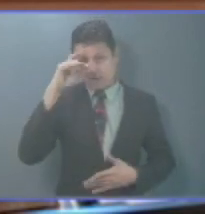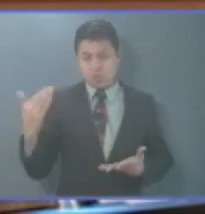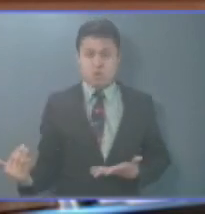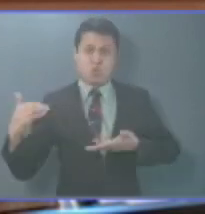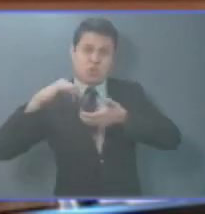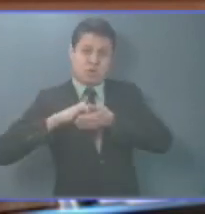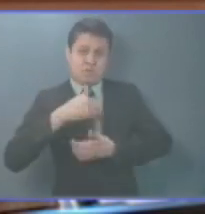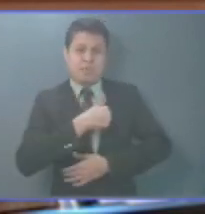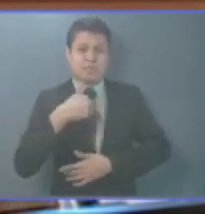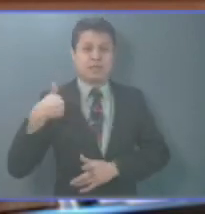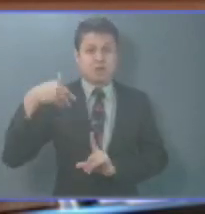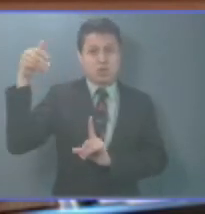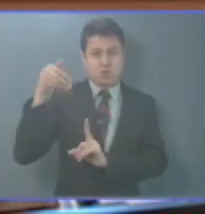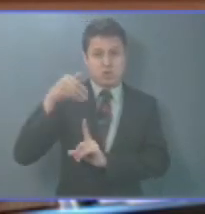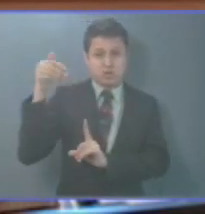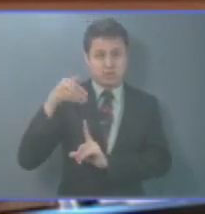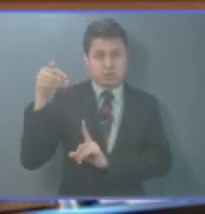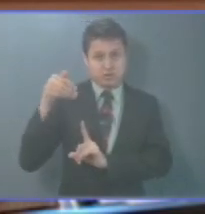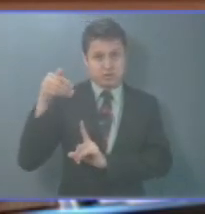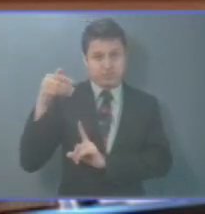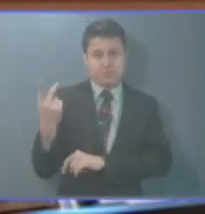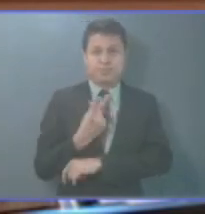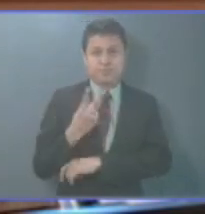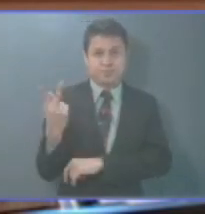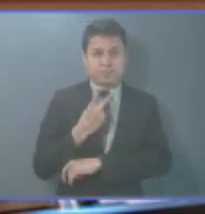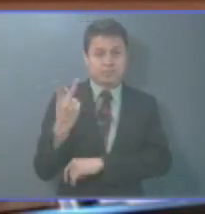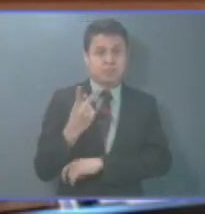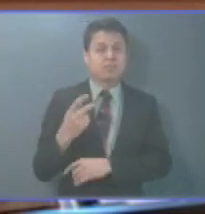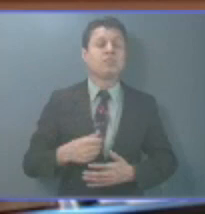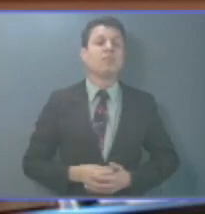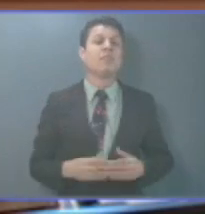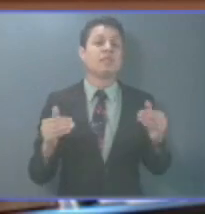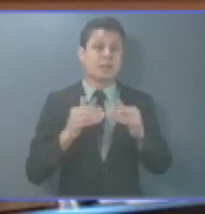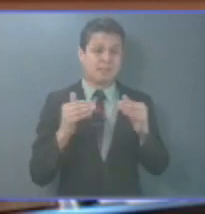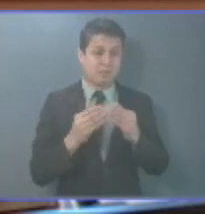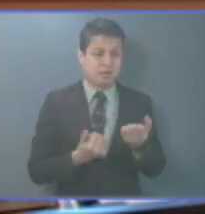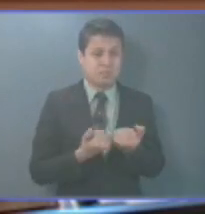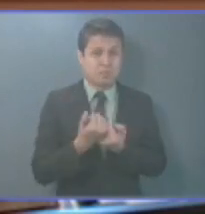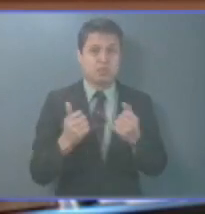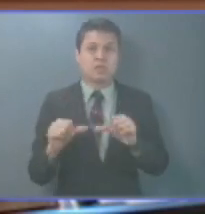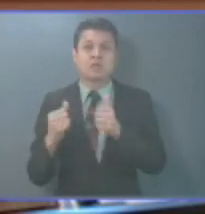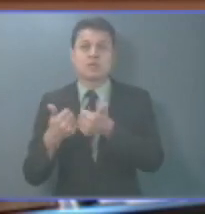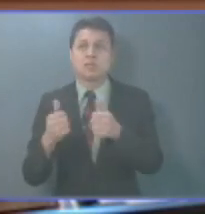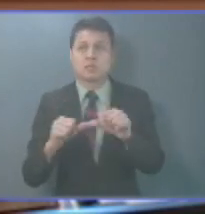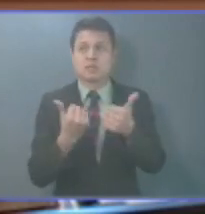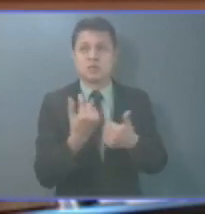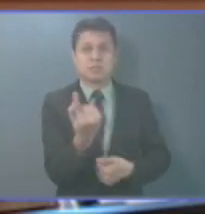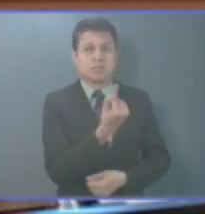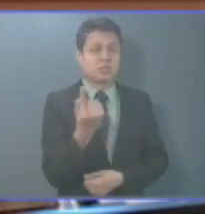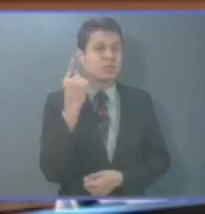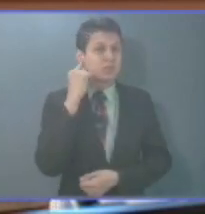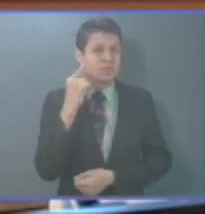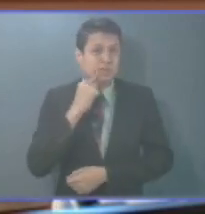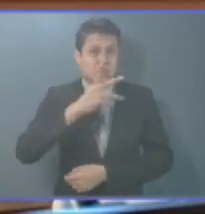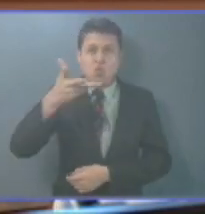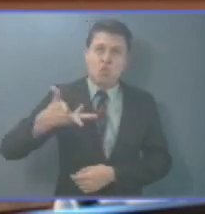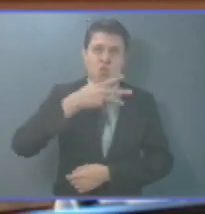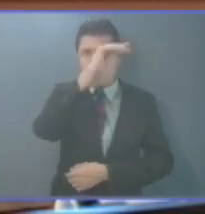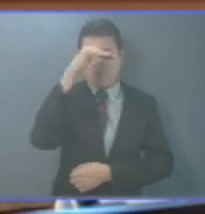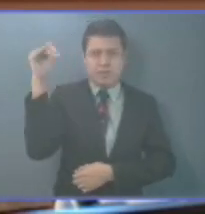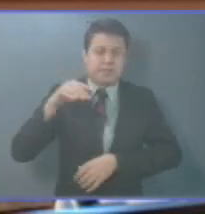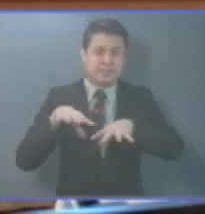el Ministerio de Educación, Ciencia y Tecnología y con la participación de las organizaciones de personas sordas a nivel